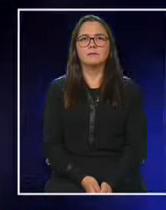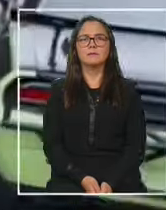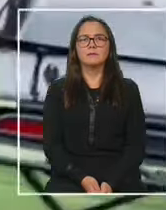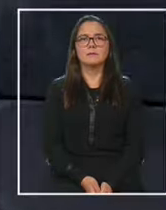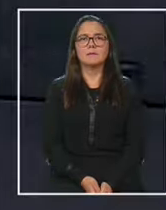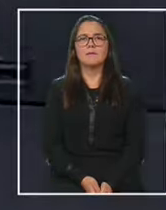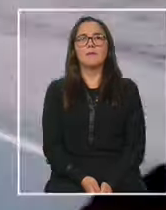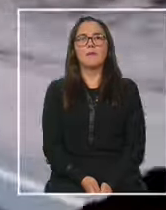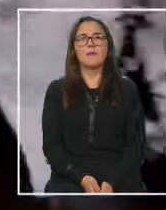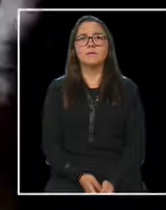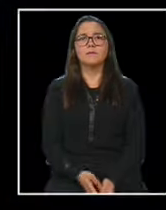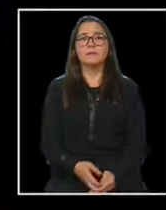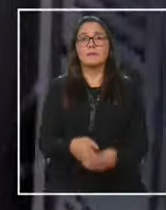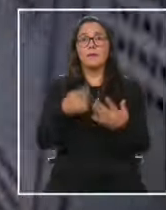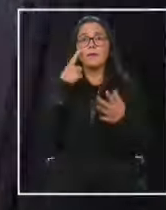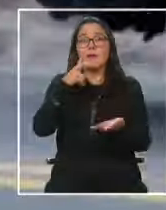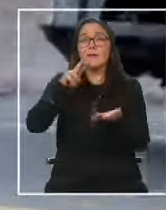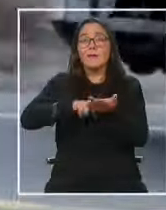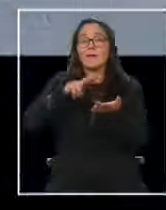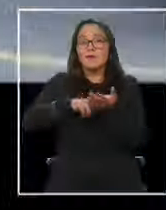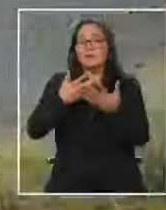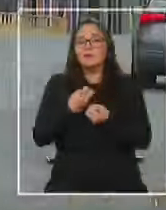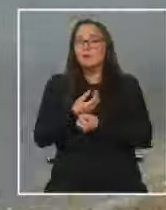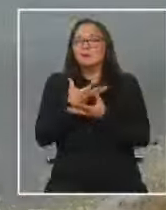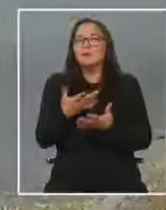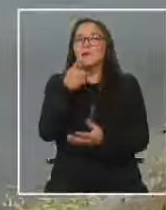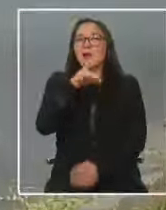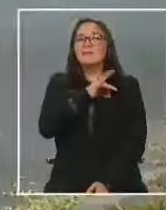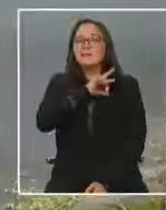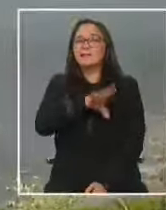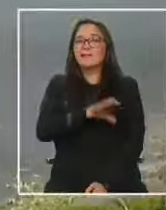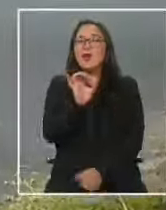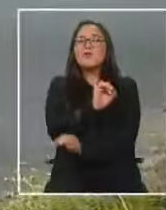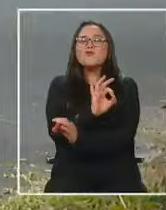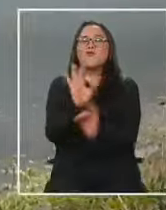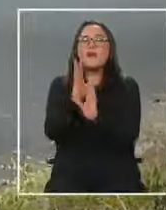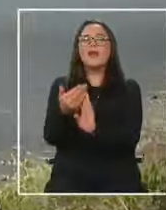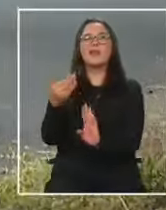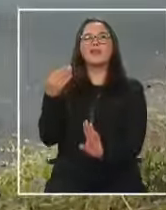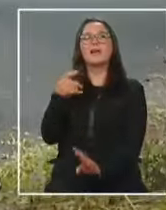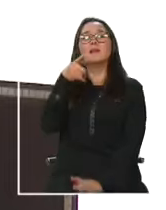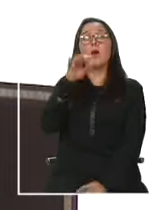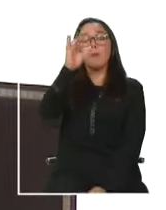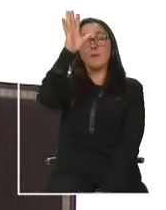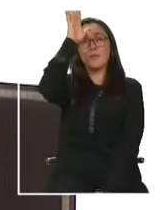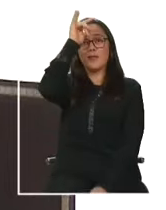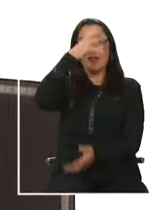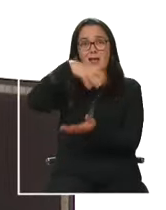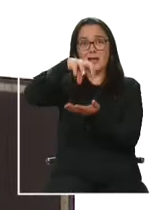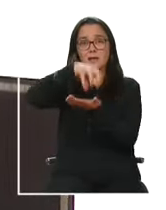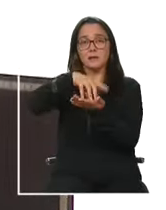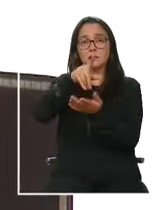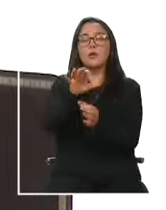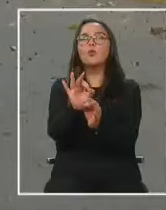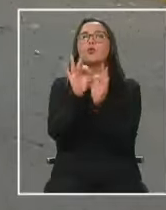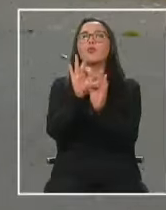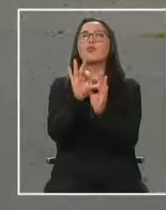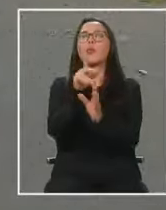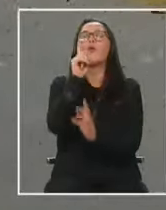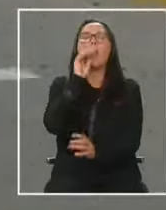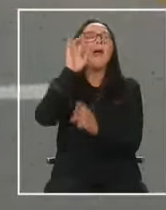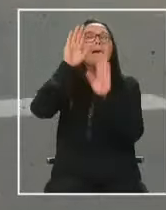videojuego pero como la realidad supera la ficción y en Chile nunca quedamos atrás en Puente alto ocurrió una escena digna de un